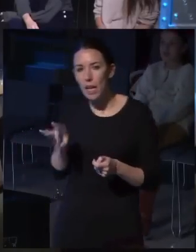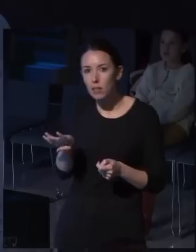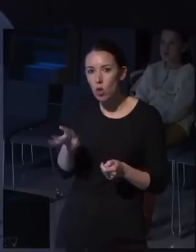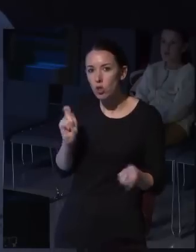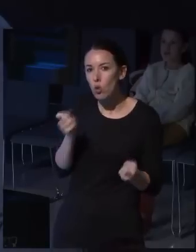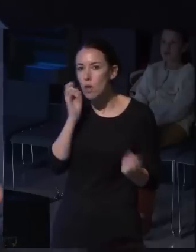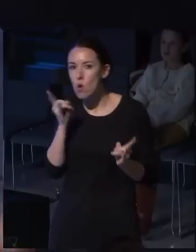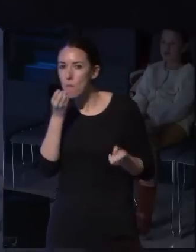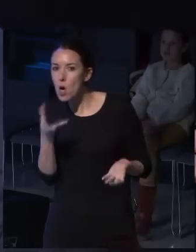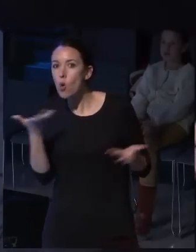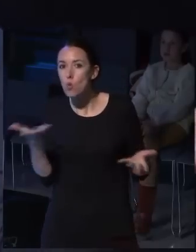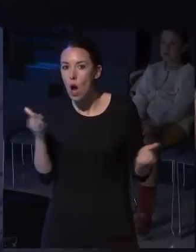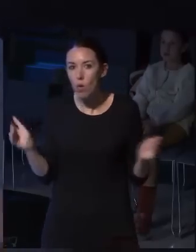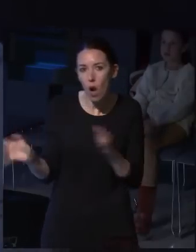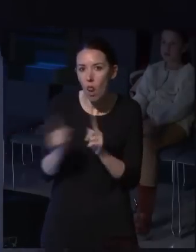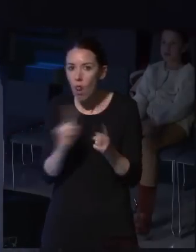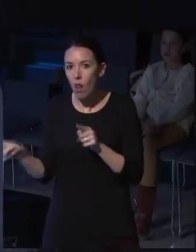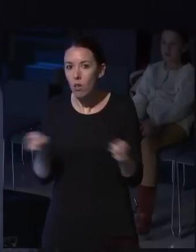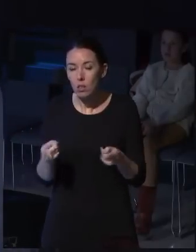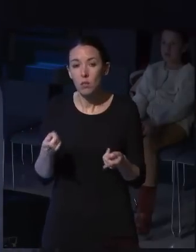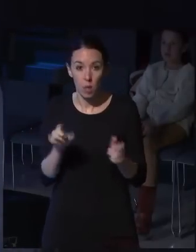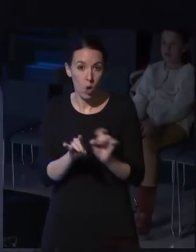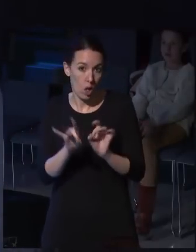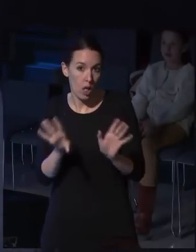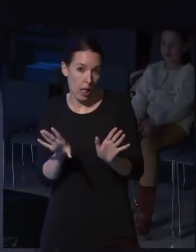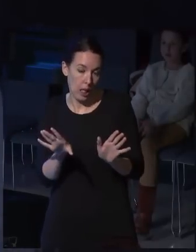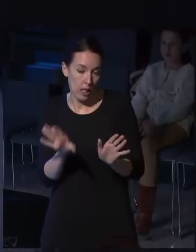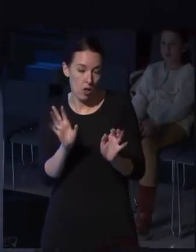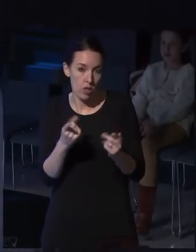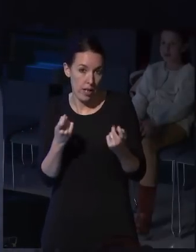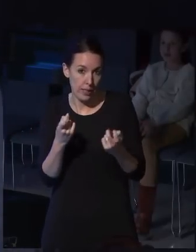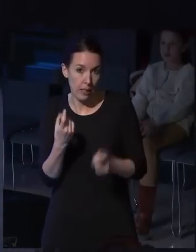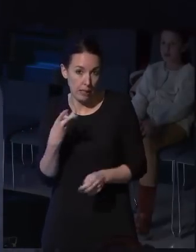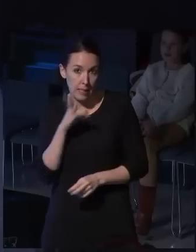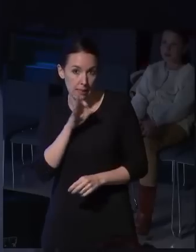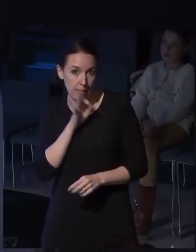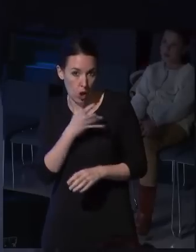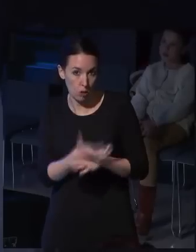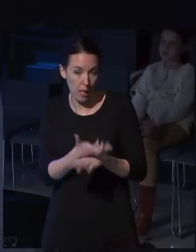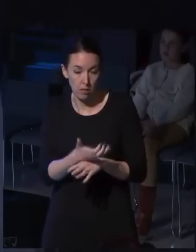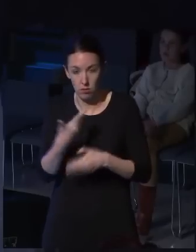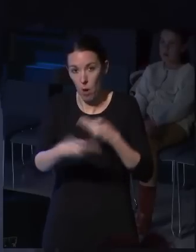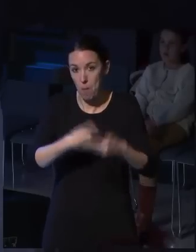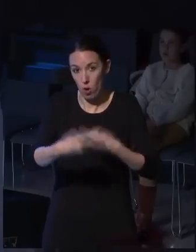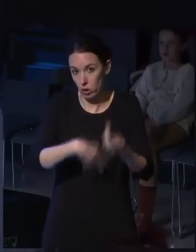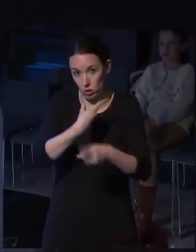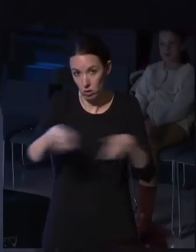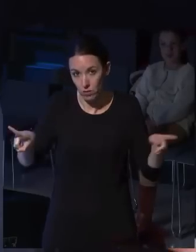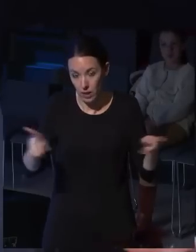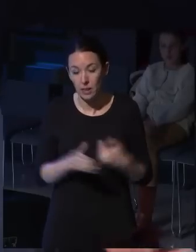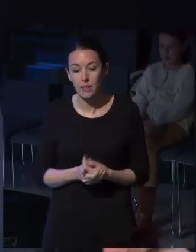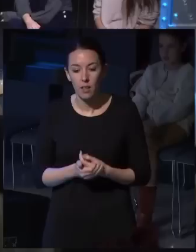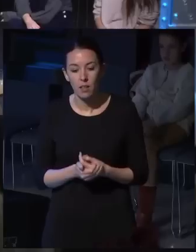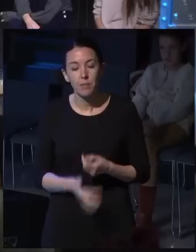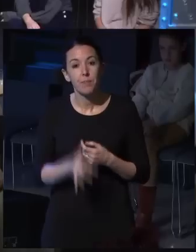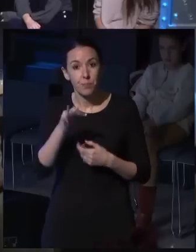un centímetro. Wow. Se hacía así, pero claro, necesitabas 3 siglos. Claro, ya había otro proceso de grabación de... Y aparte que